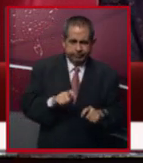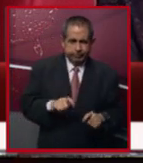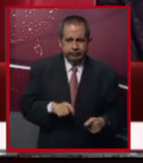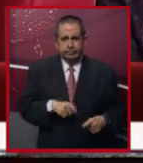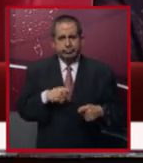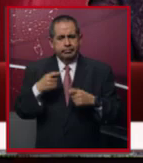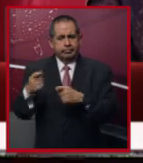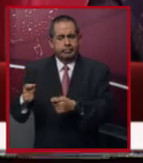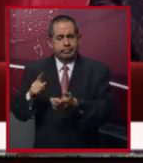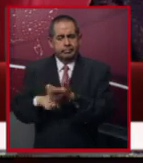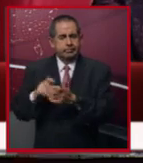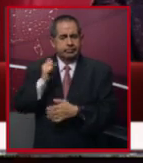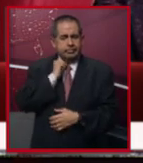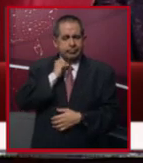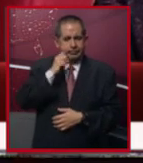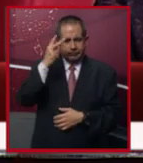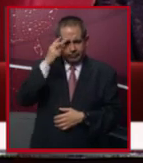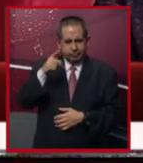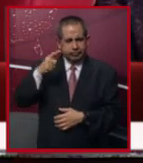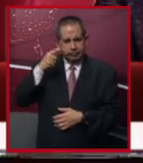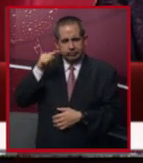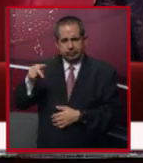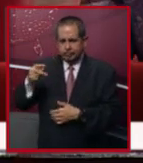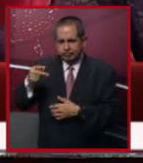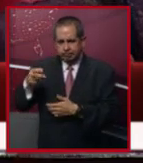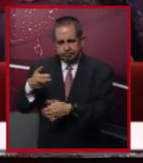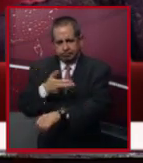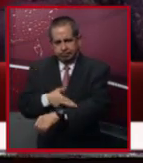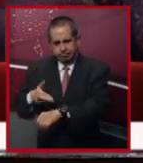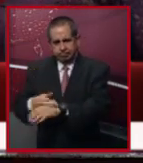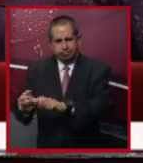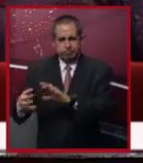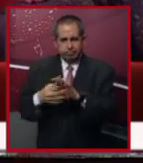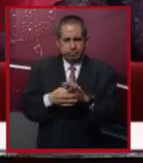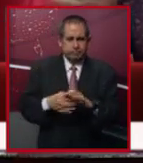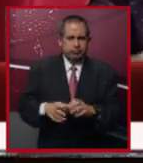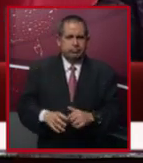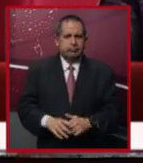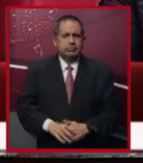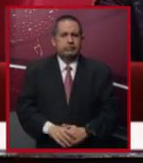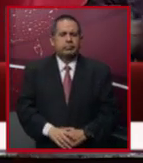Senado de la República para sus efectos constitucionales.